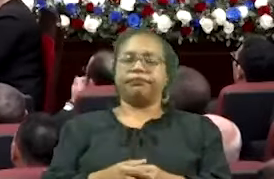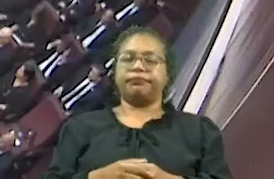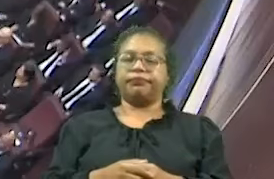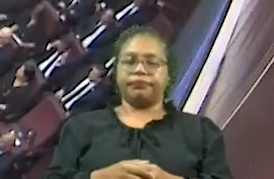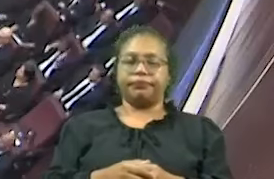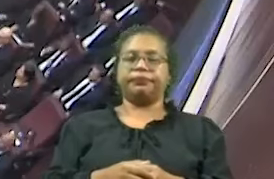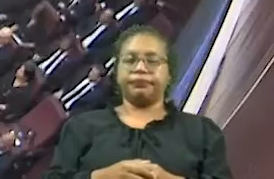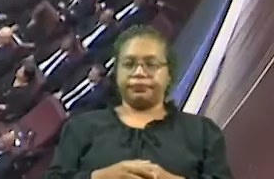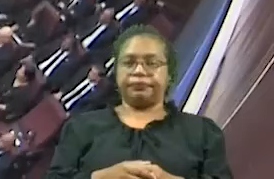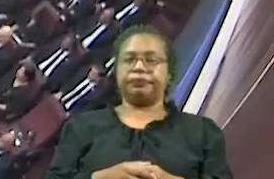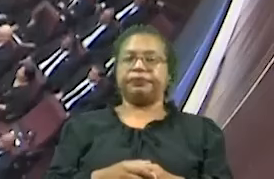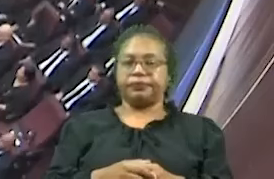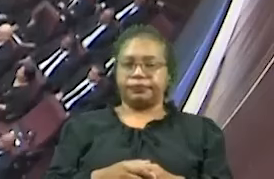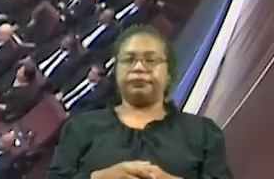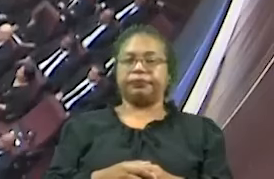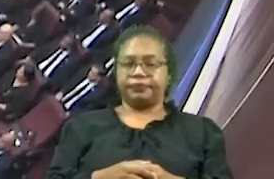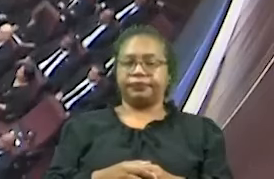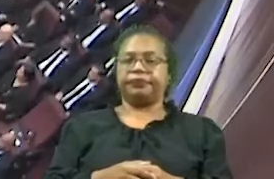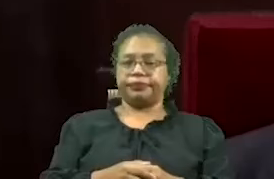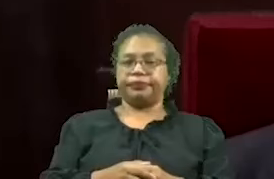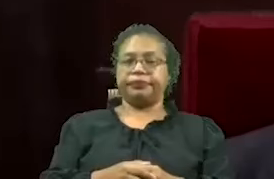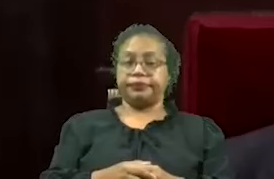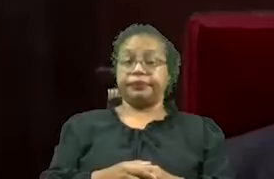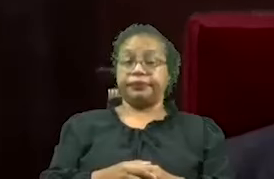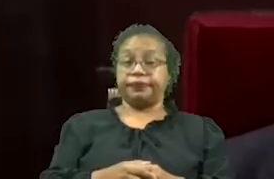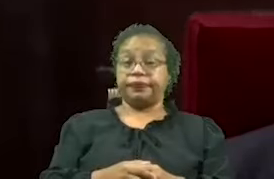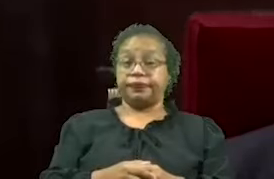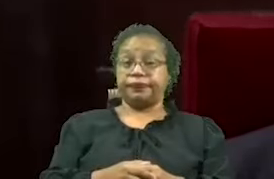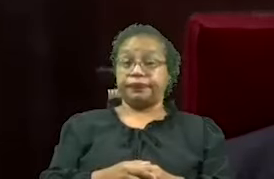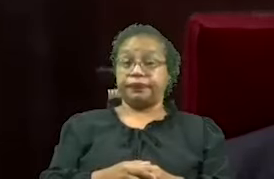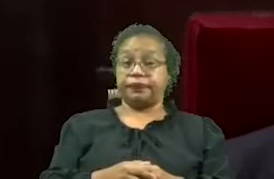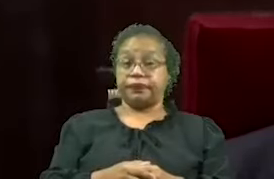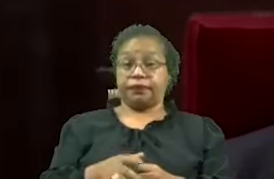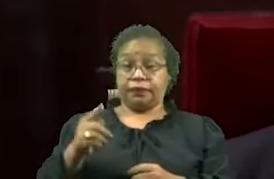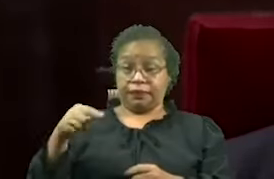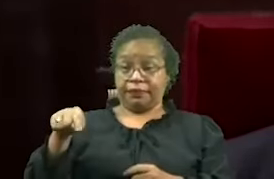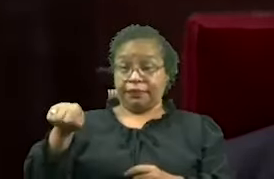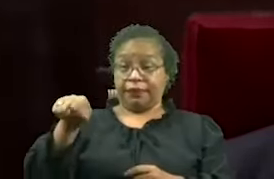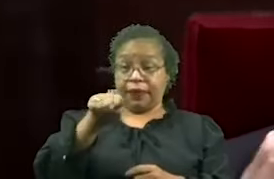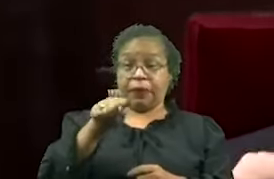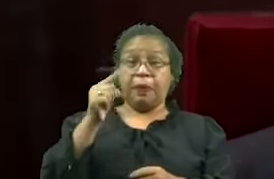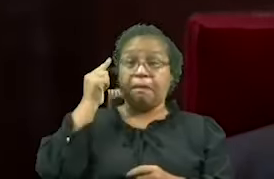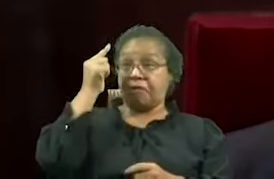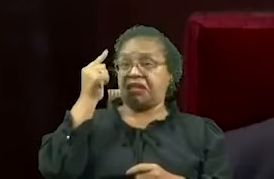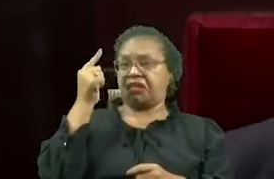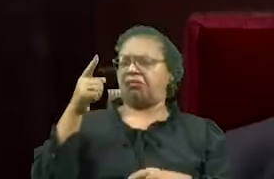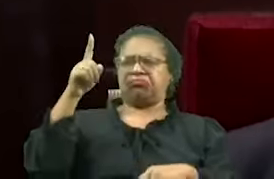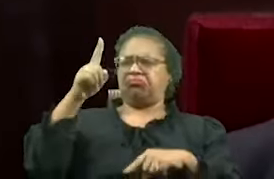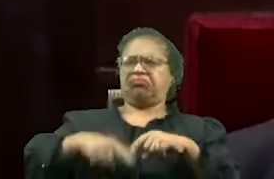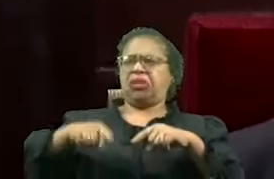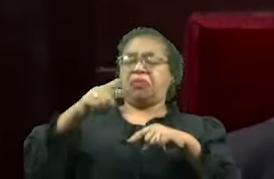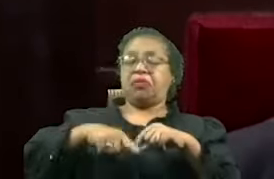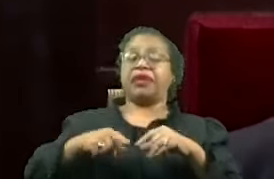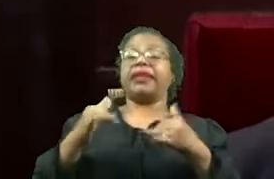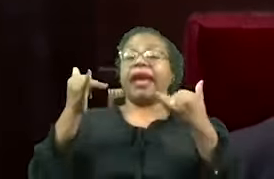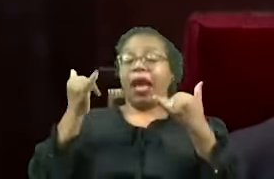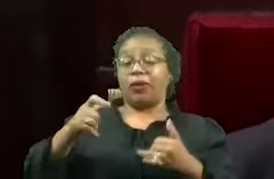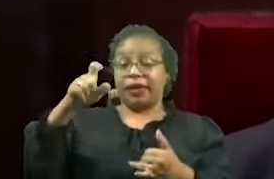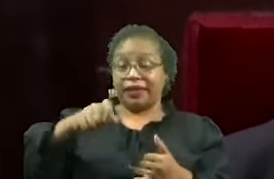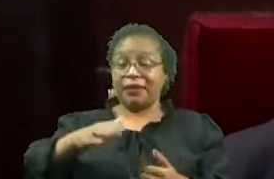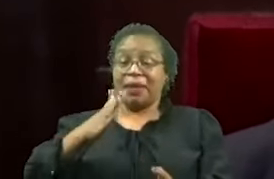poder aquellos que dudaron que esto fuera posible ahora tendrán que creer en mis